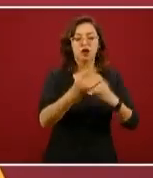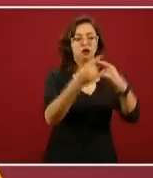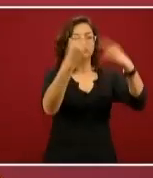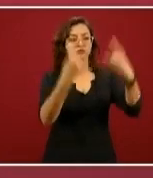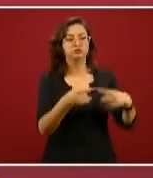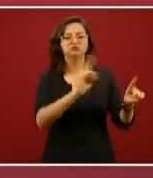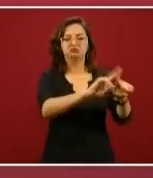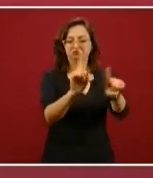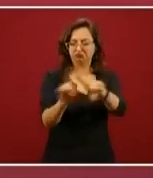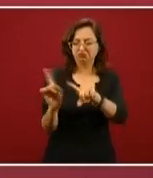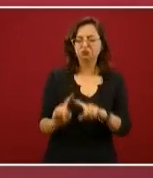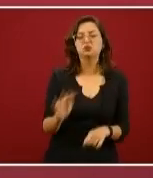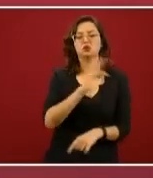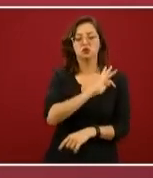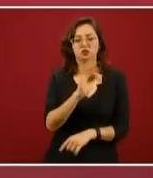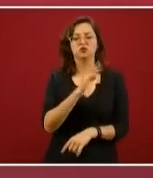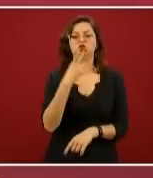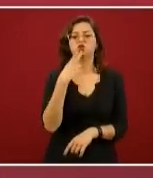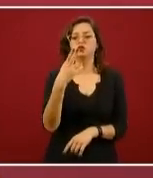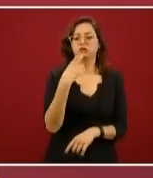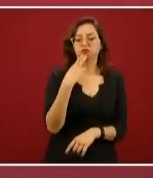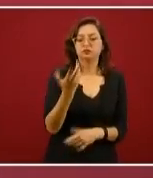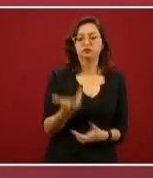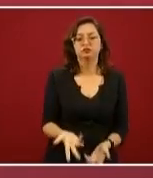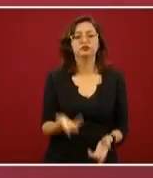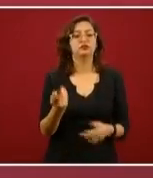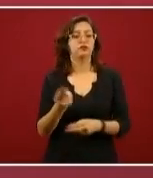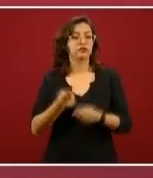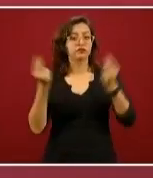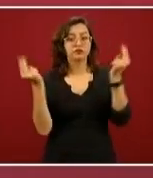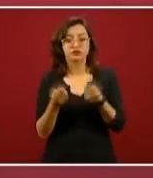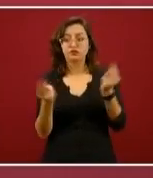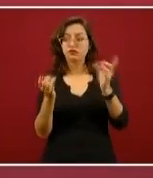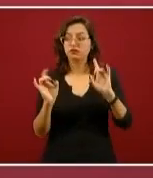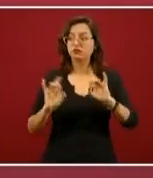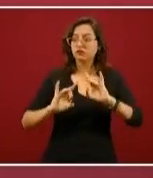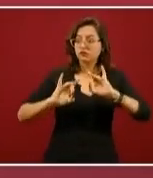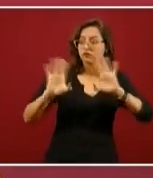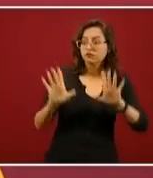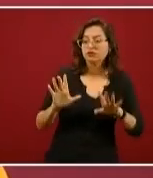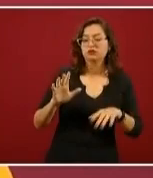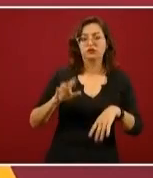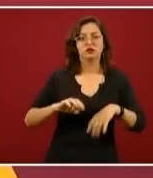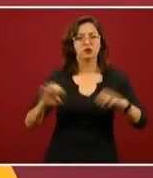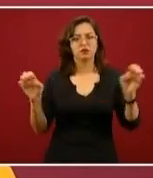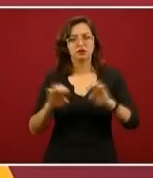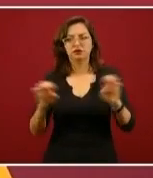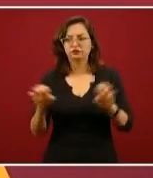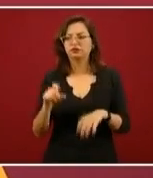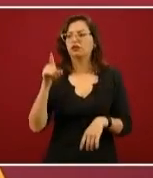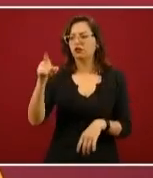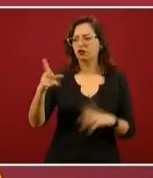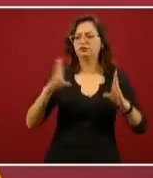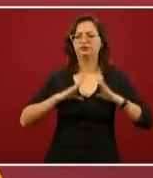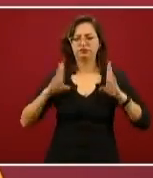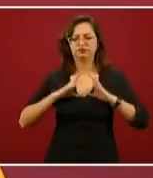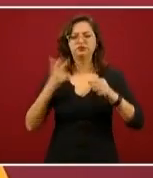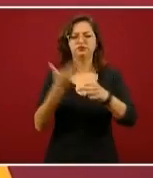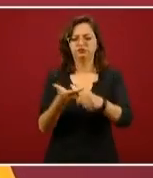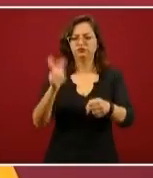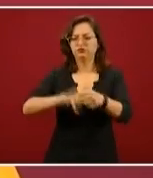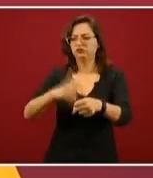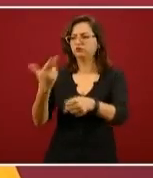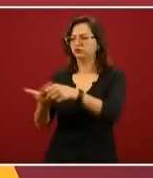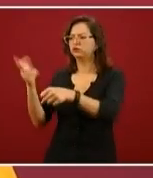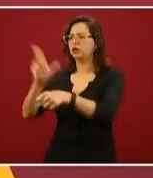de auxilio, pues vamos a activar y emplear todas las instalaciones hospitalarias militares, las unidades operativas